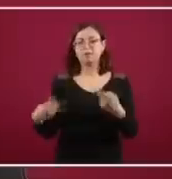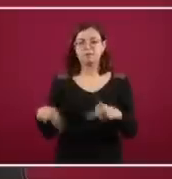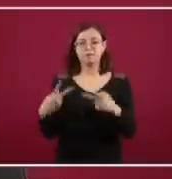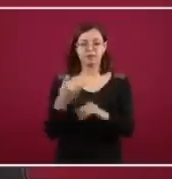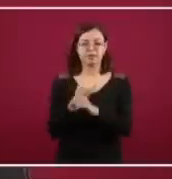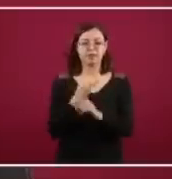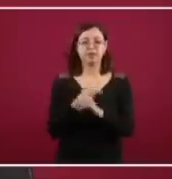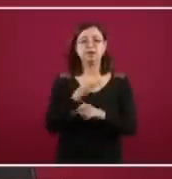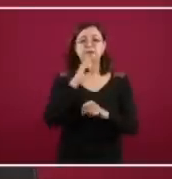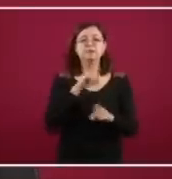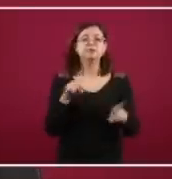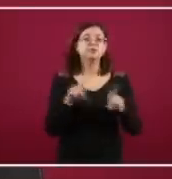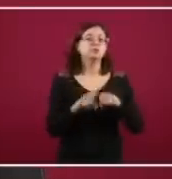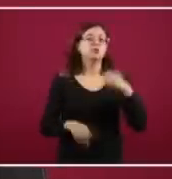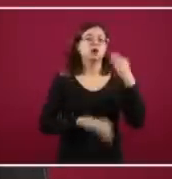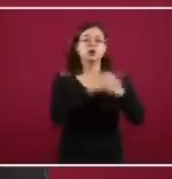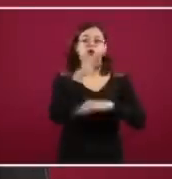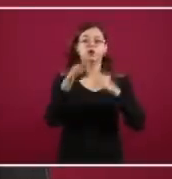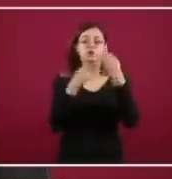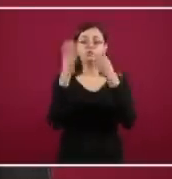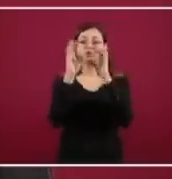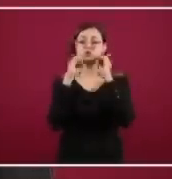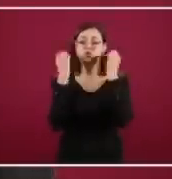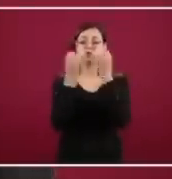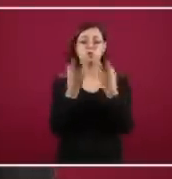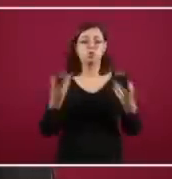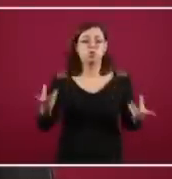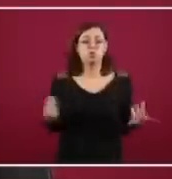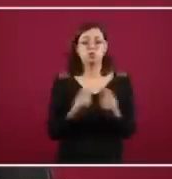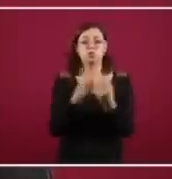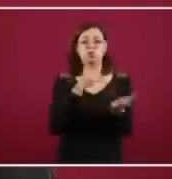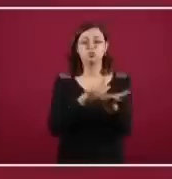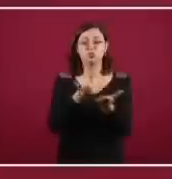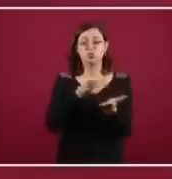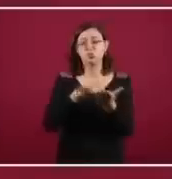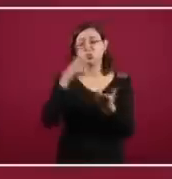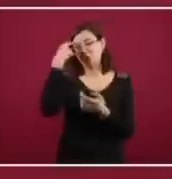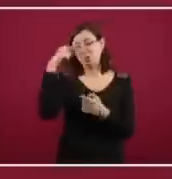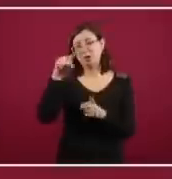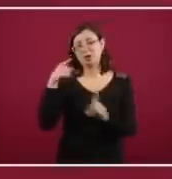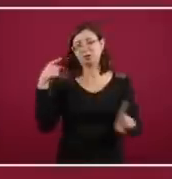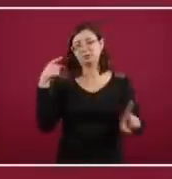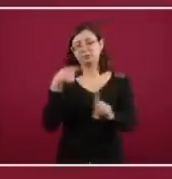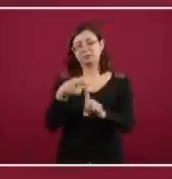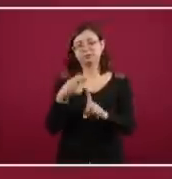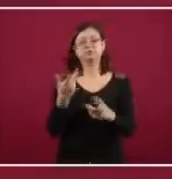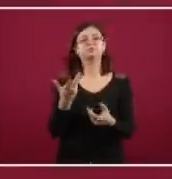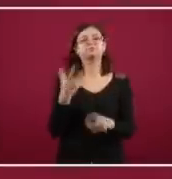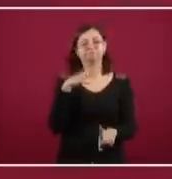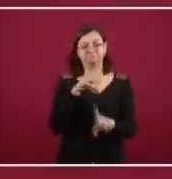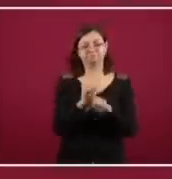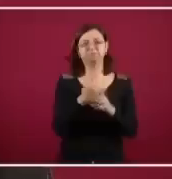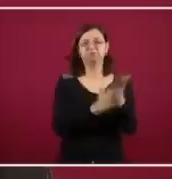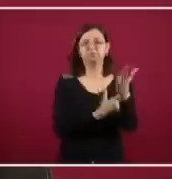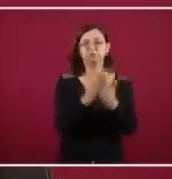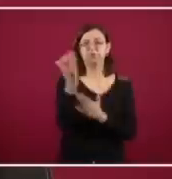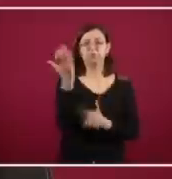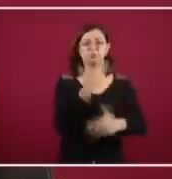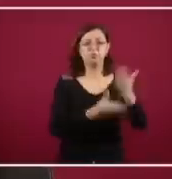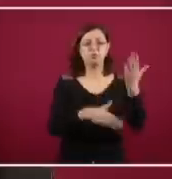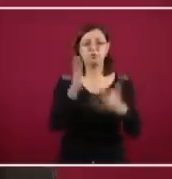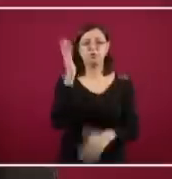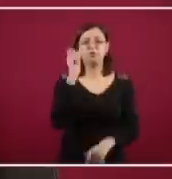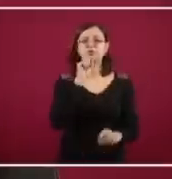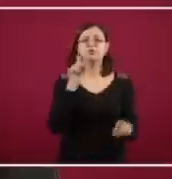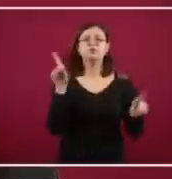a todas las organizaciones que contribuyeron para que se lograra que las metas se superaran.